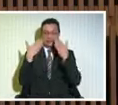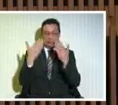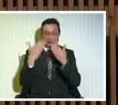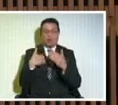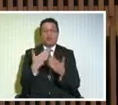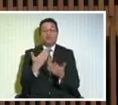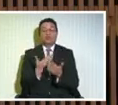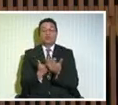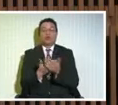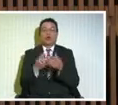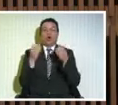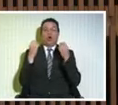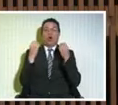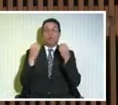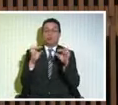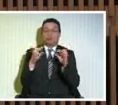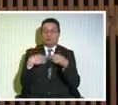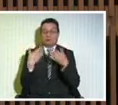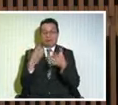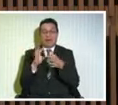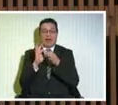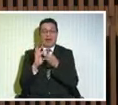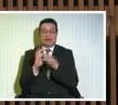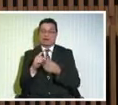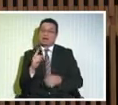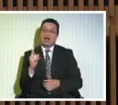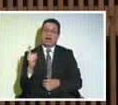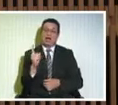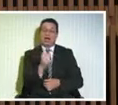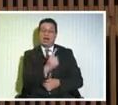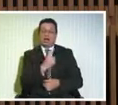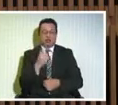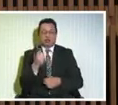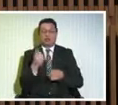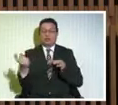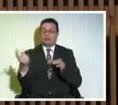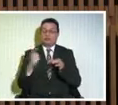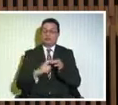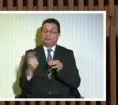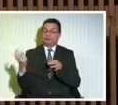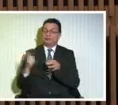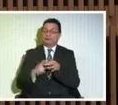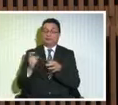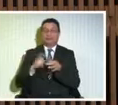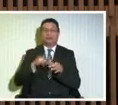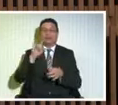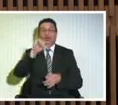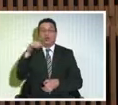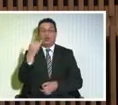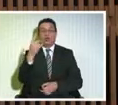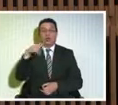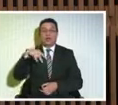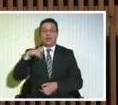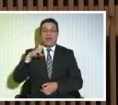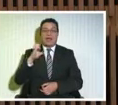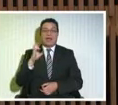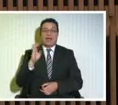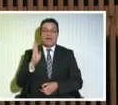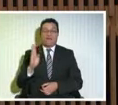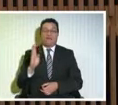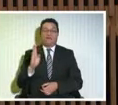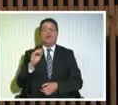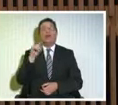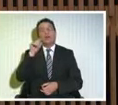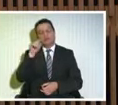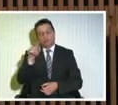aprovechar la oportunidad de agradecer a todos quienes forman parte de JUNAEB, porque, como